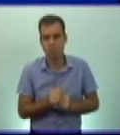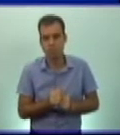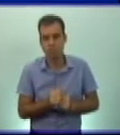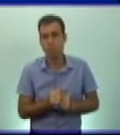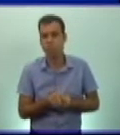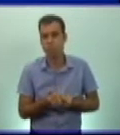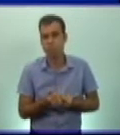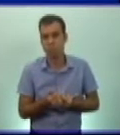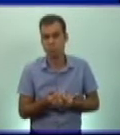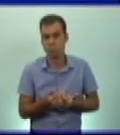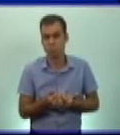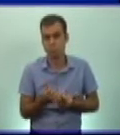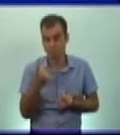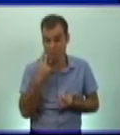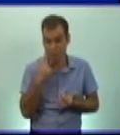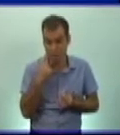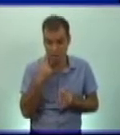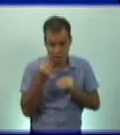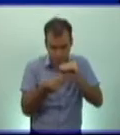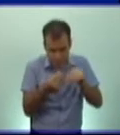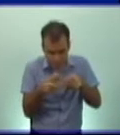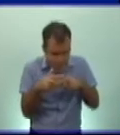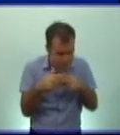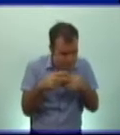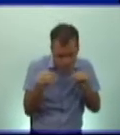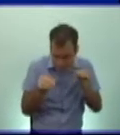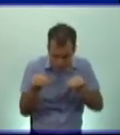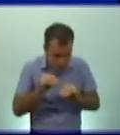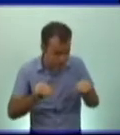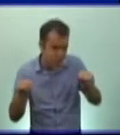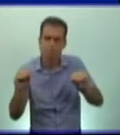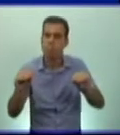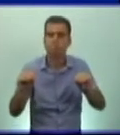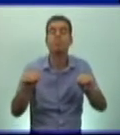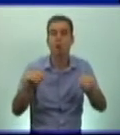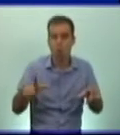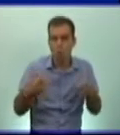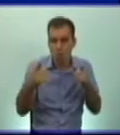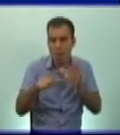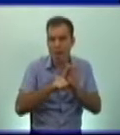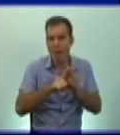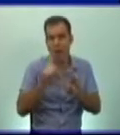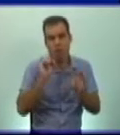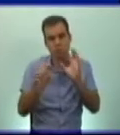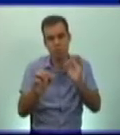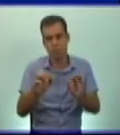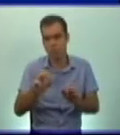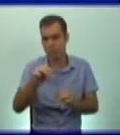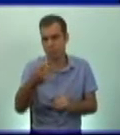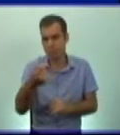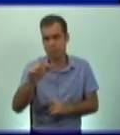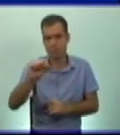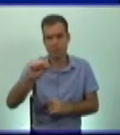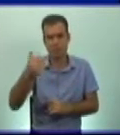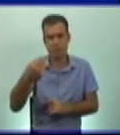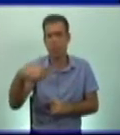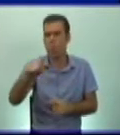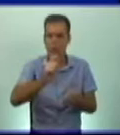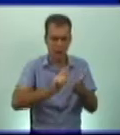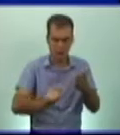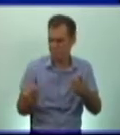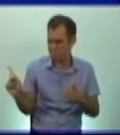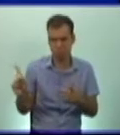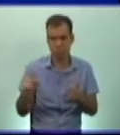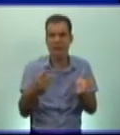que se evidencie con ese ajuste el cumplimiento de la ley de conservación de la masa. No lo copien, aparece en su libro de texto y después